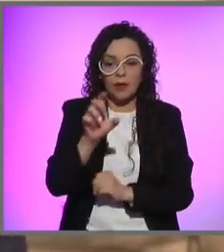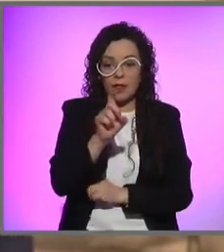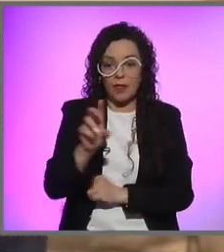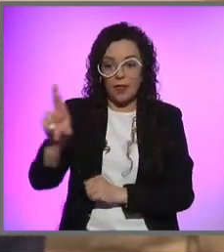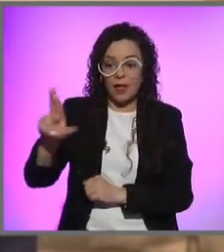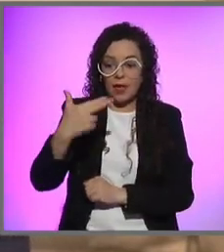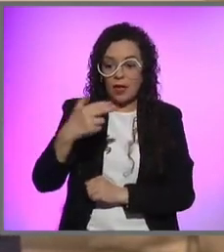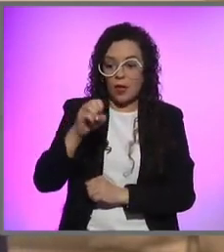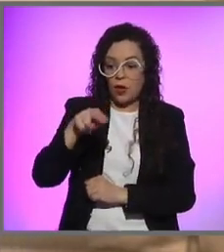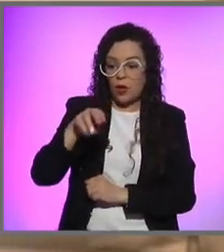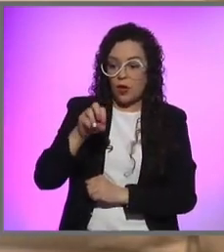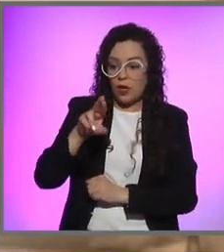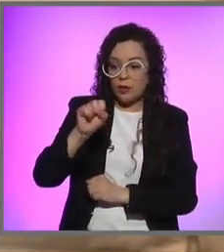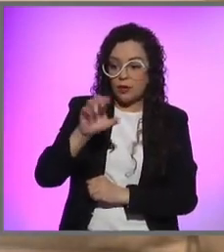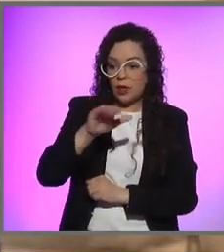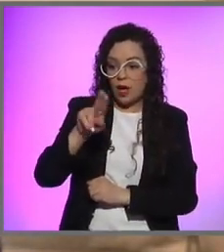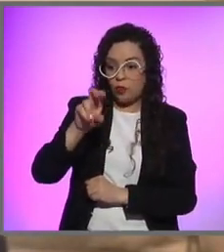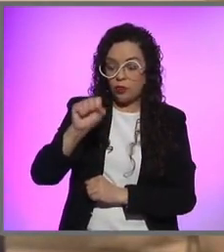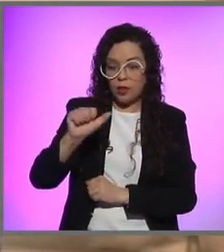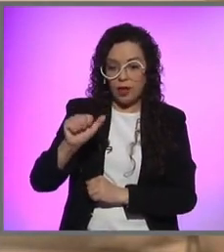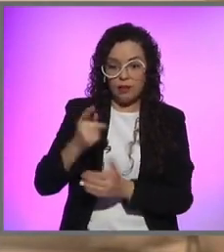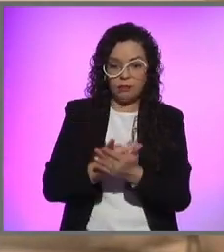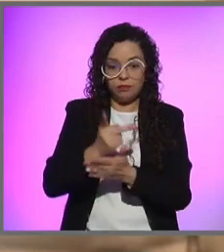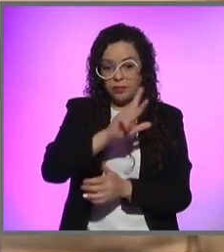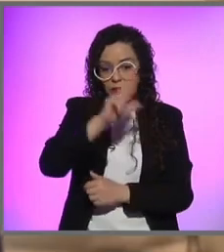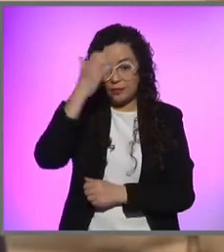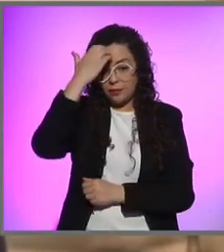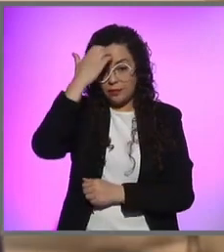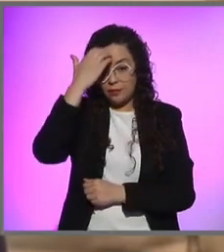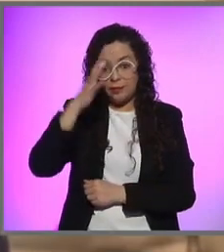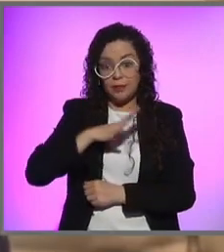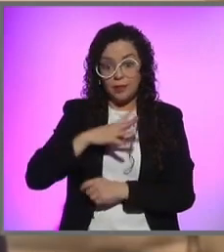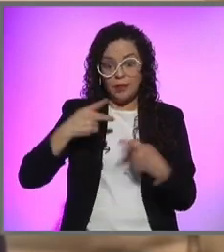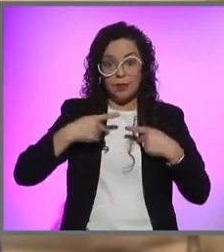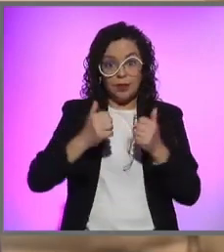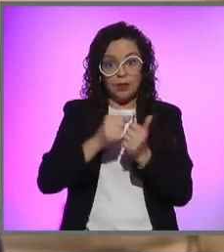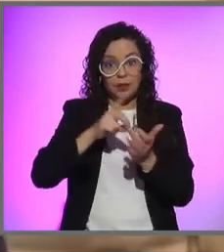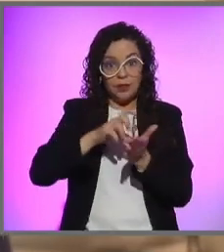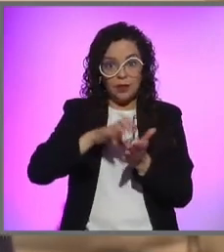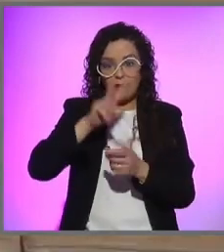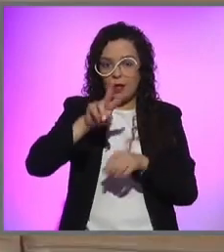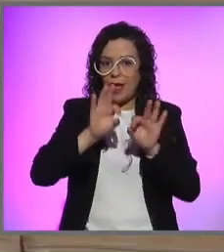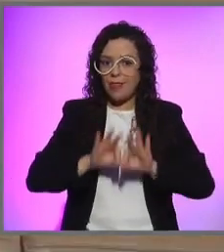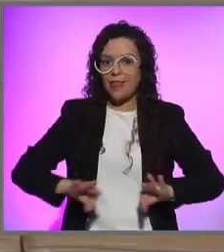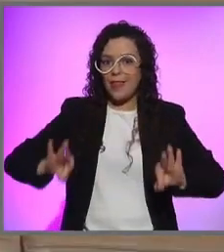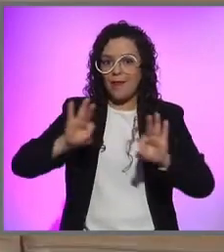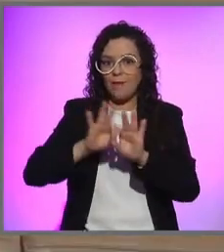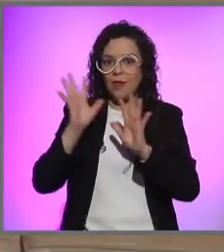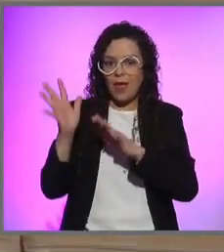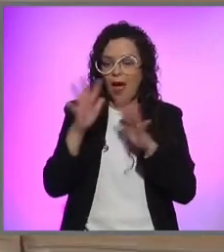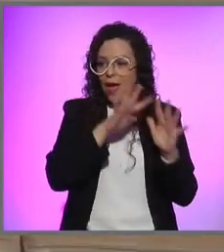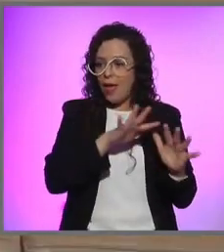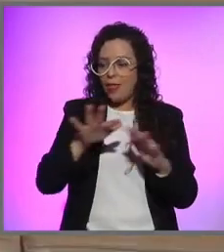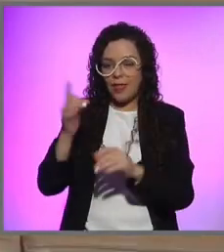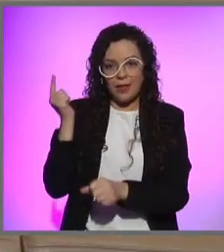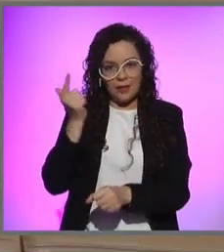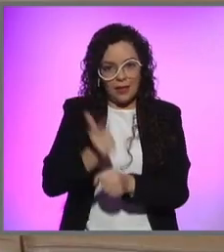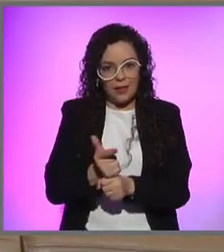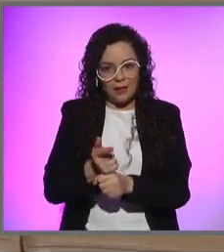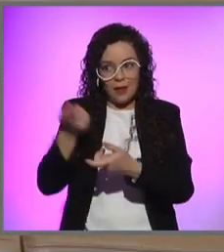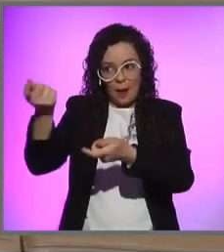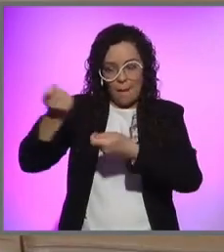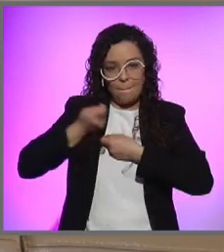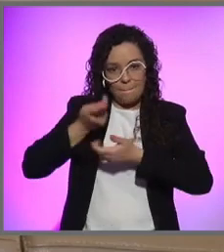causa se dé un reconocimiento e incluya una persona con discapacidad, creo que es importante esa visibilización. Esta universidad que me otorga